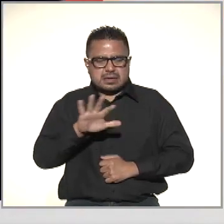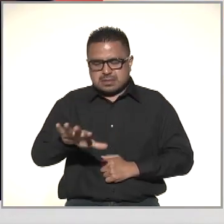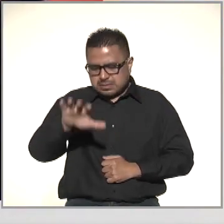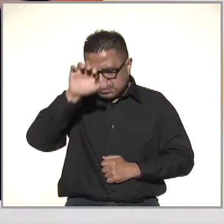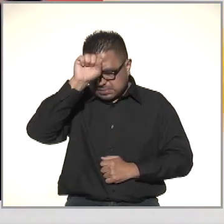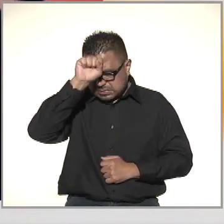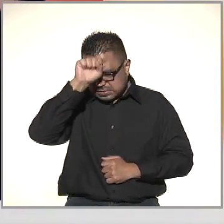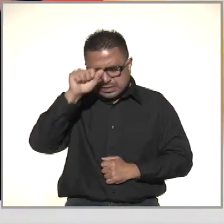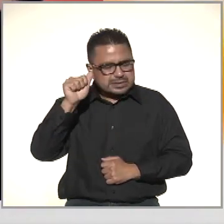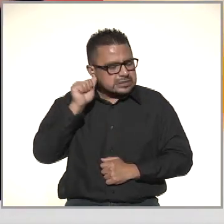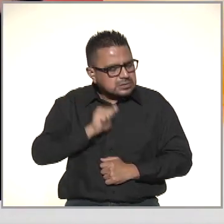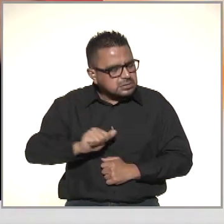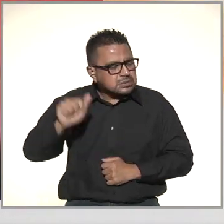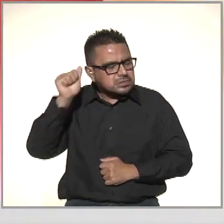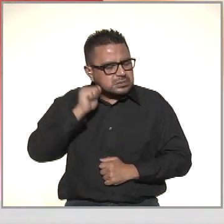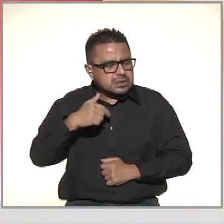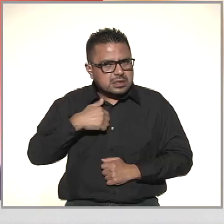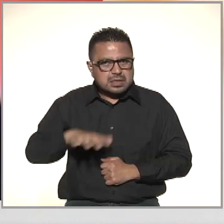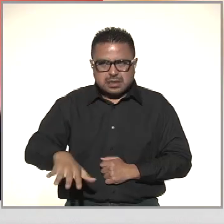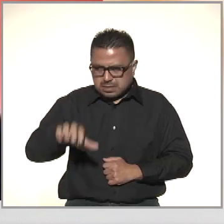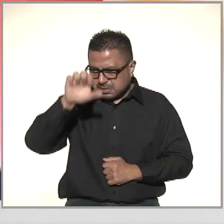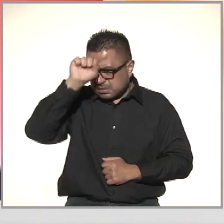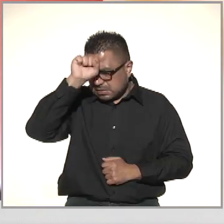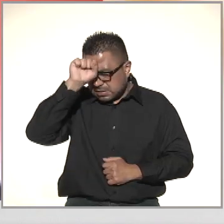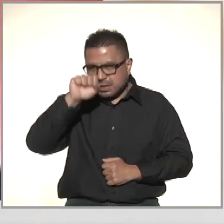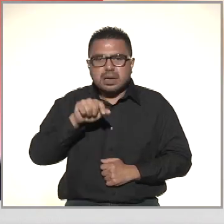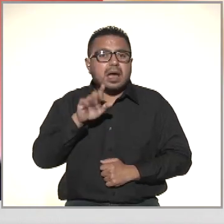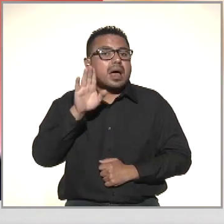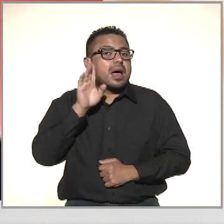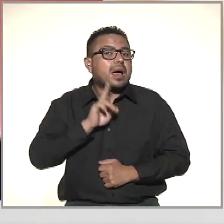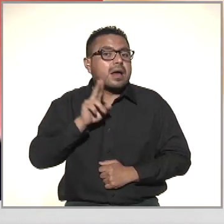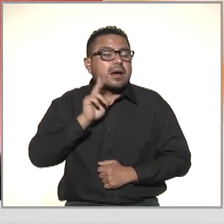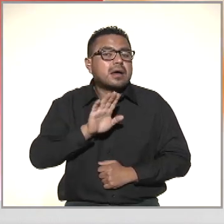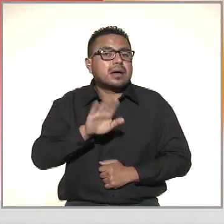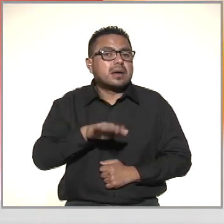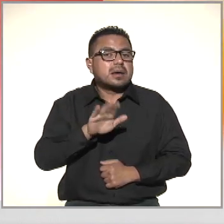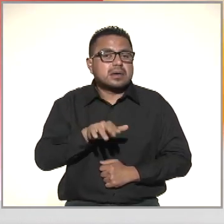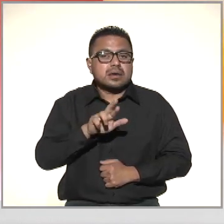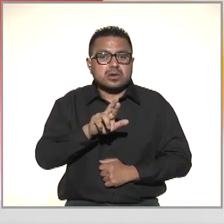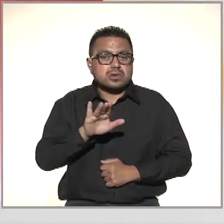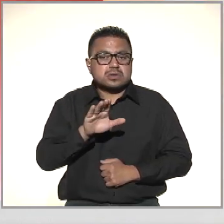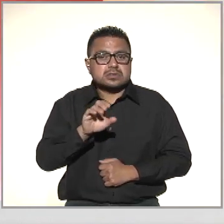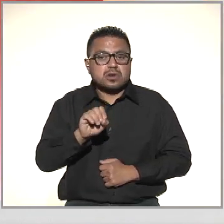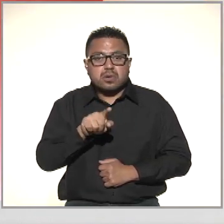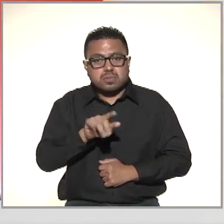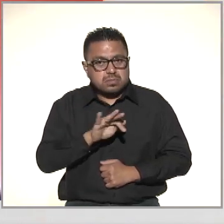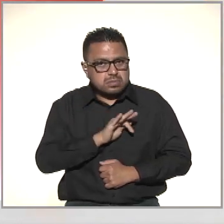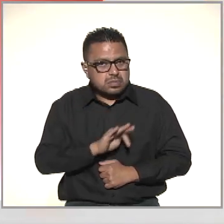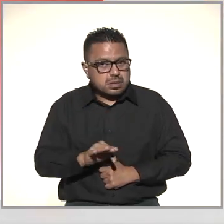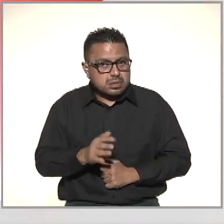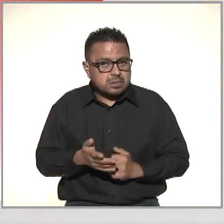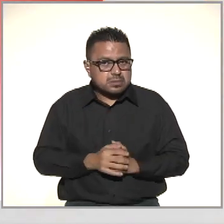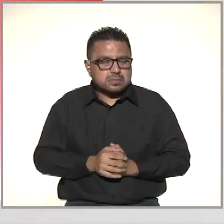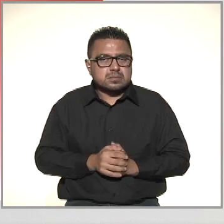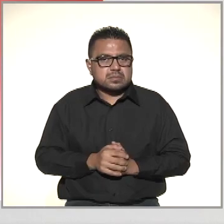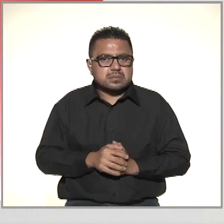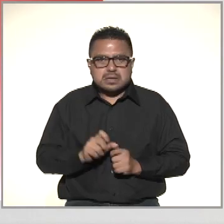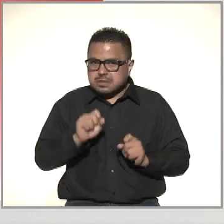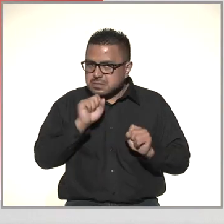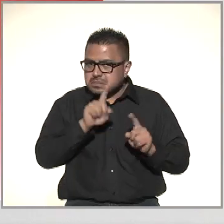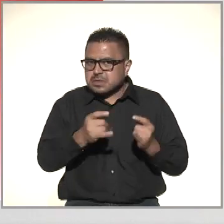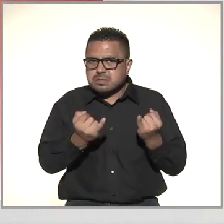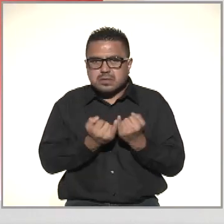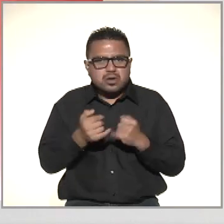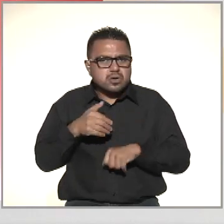de por vida, ¿no? En mi mente, es, a ver, Rocío, ¿puedes? Tienes el mismo número